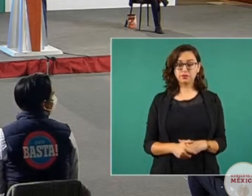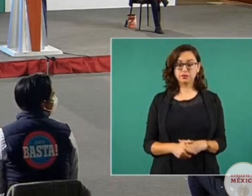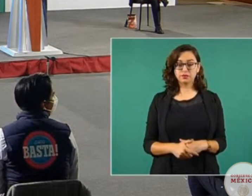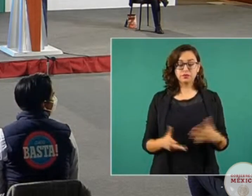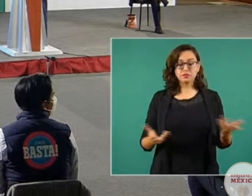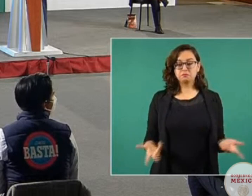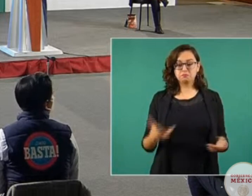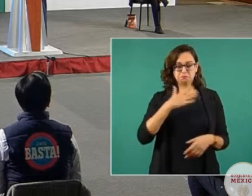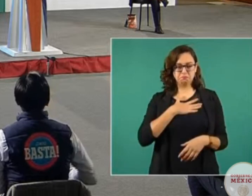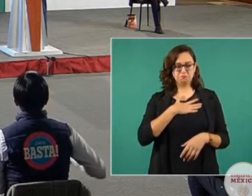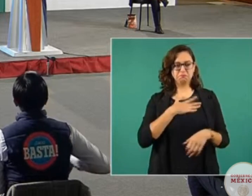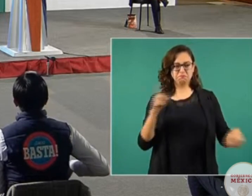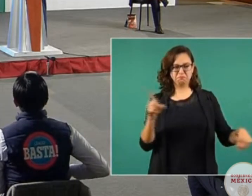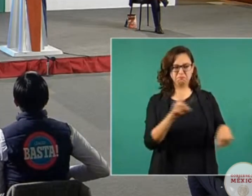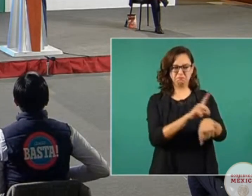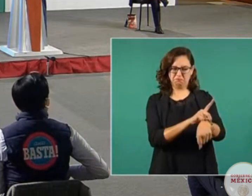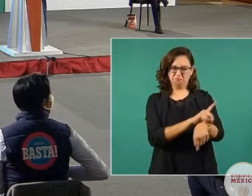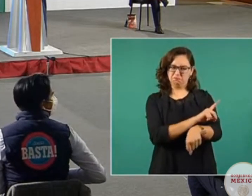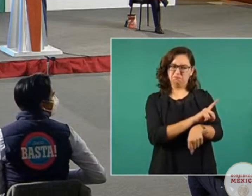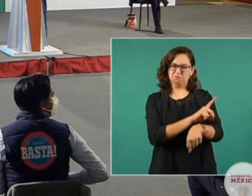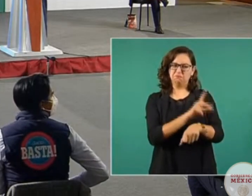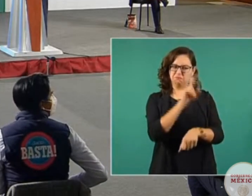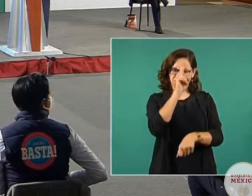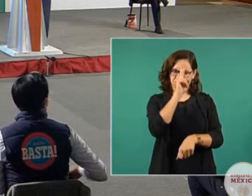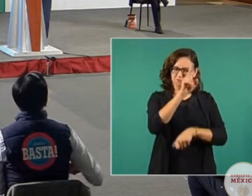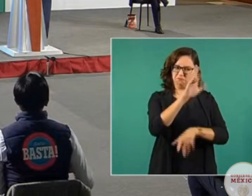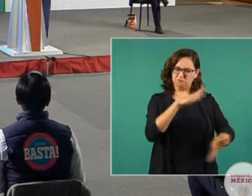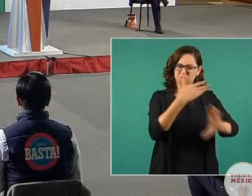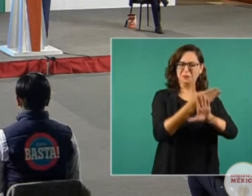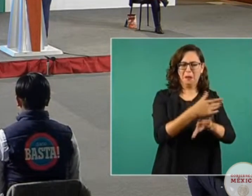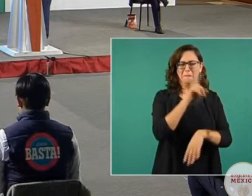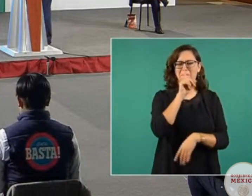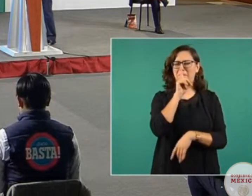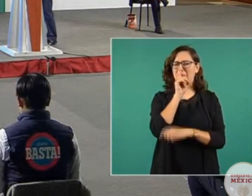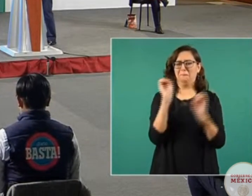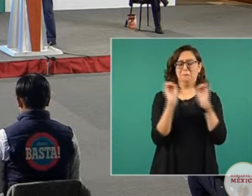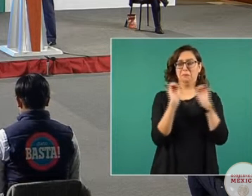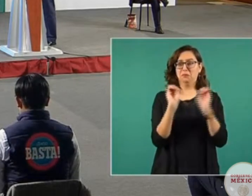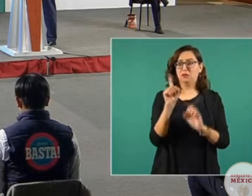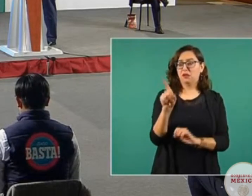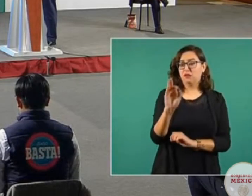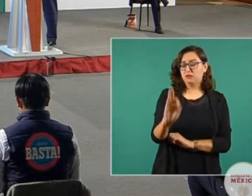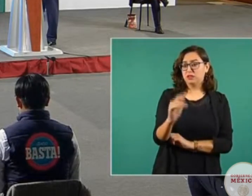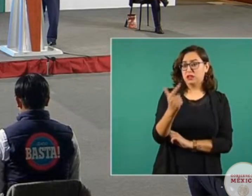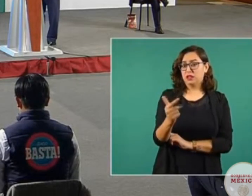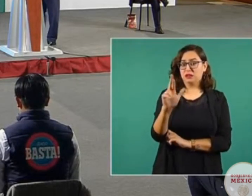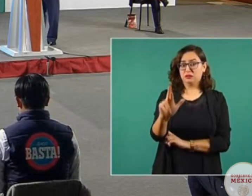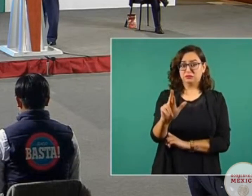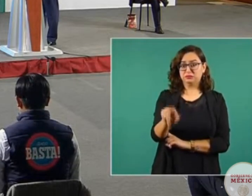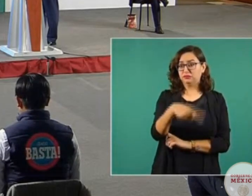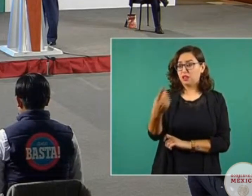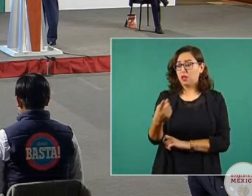No es mi fuerte la venganza. Si la Fiscalía y el Poder Judicial lo acusan de corrupción y es